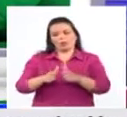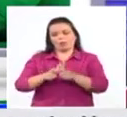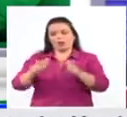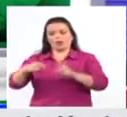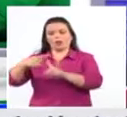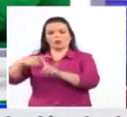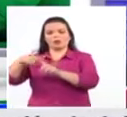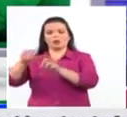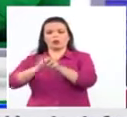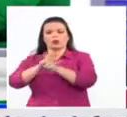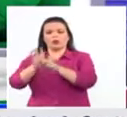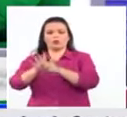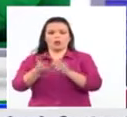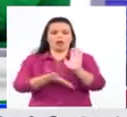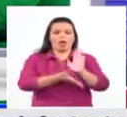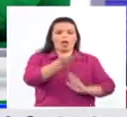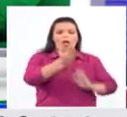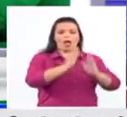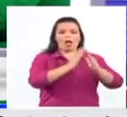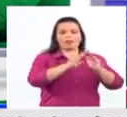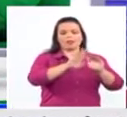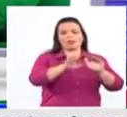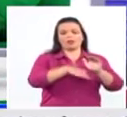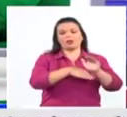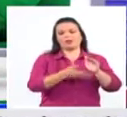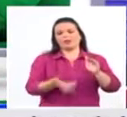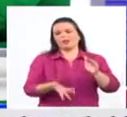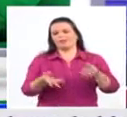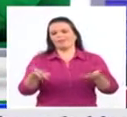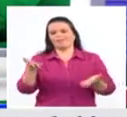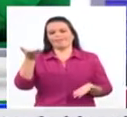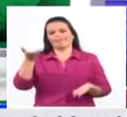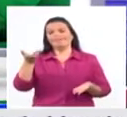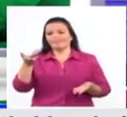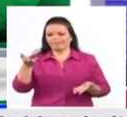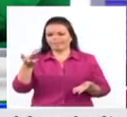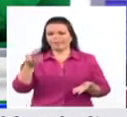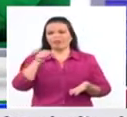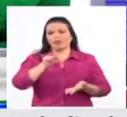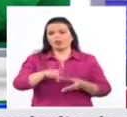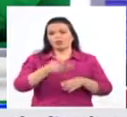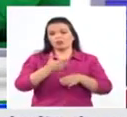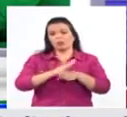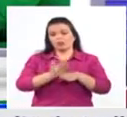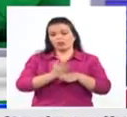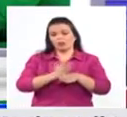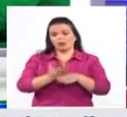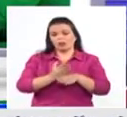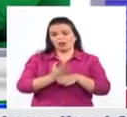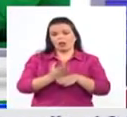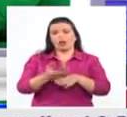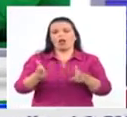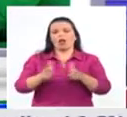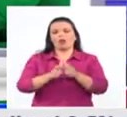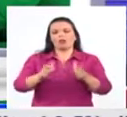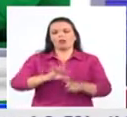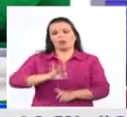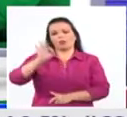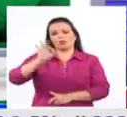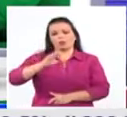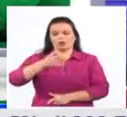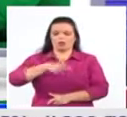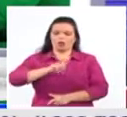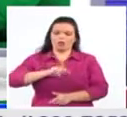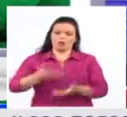1.680 menos. Eso es lo que hace que el número de activos se incremente con respecto al día anterior. No